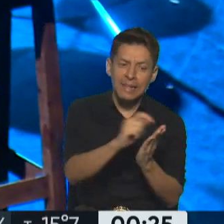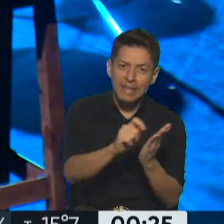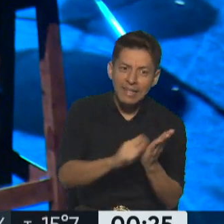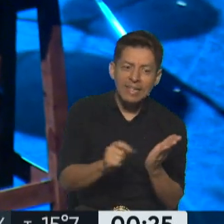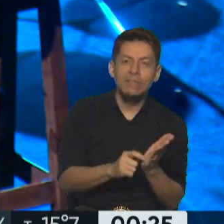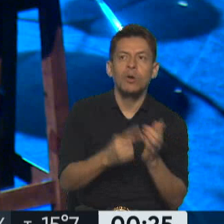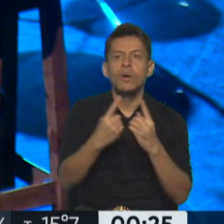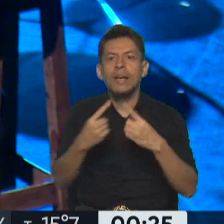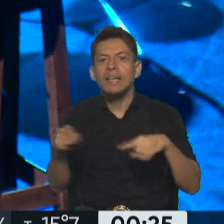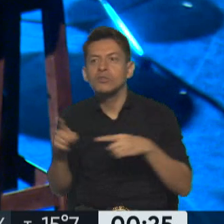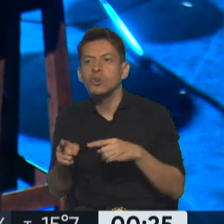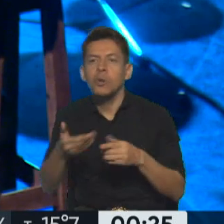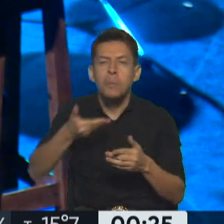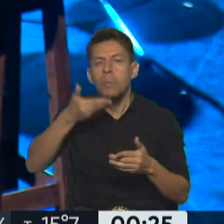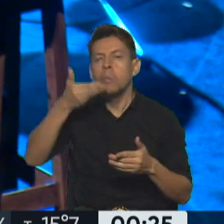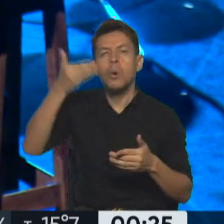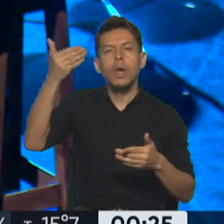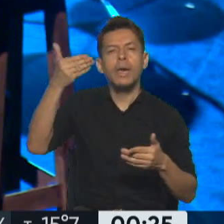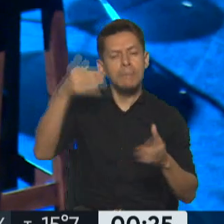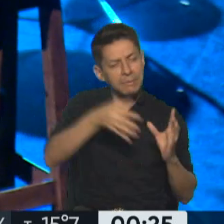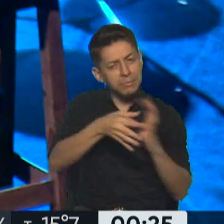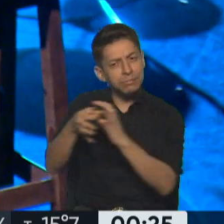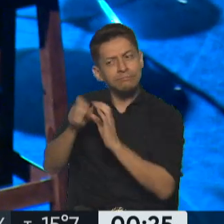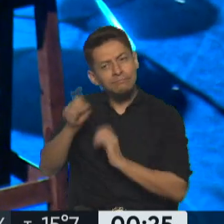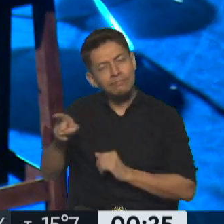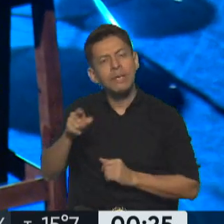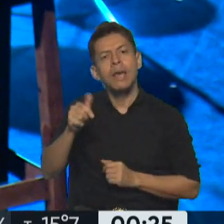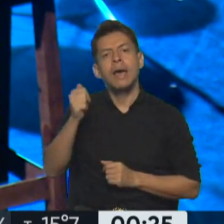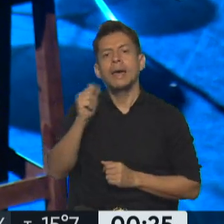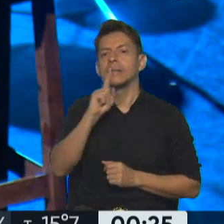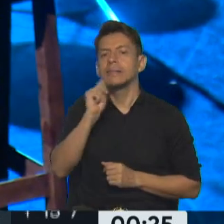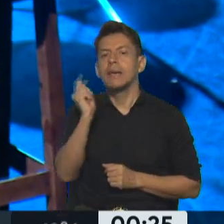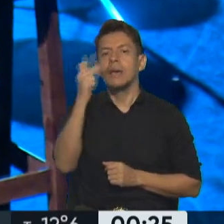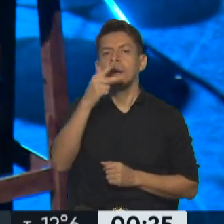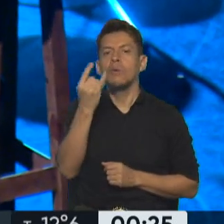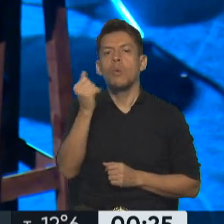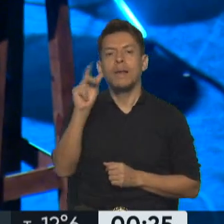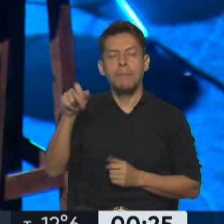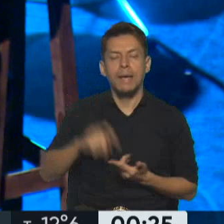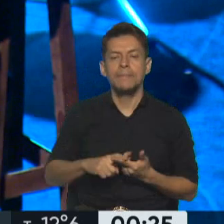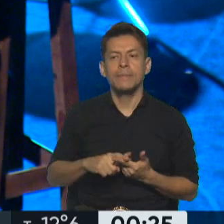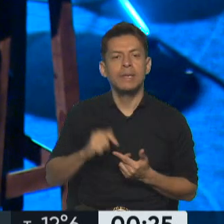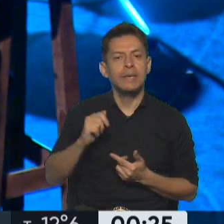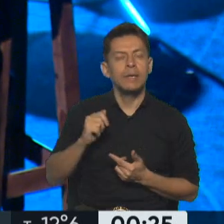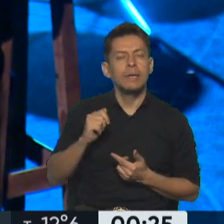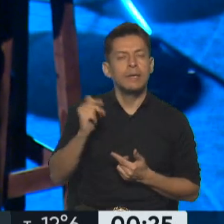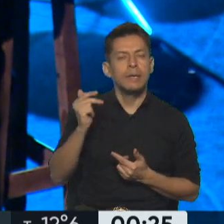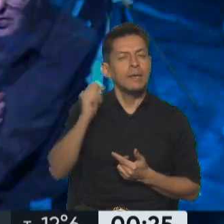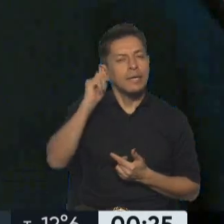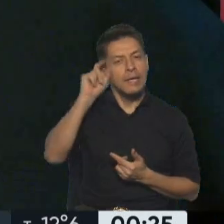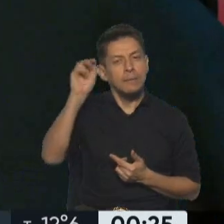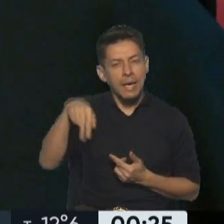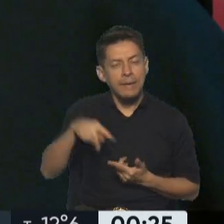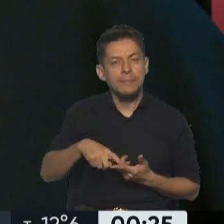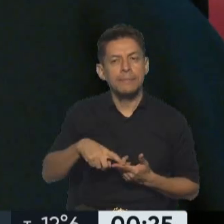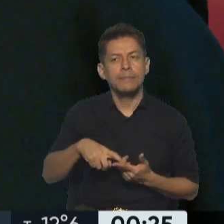las canciones y los poemas de Atahualpa, de Juan Gelman, de J.L. Ortiz, de Viñosi, y